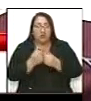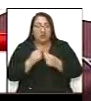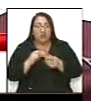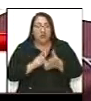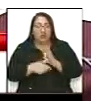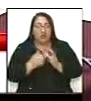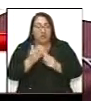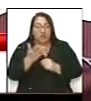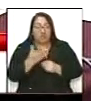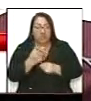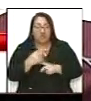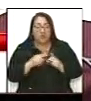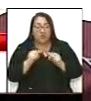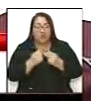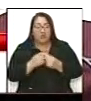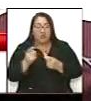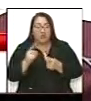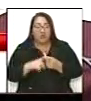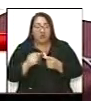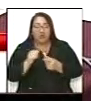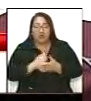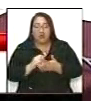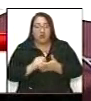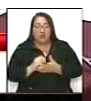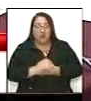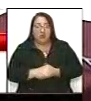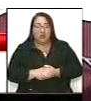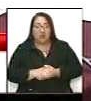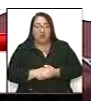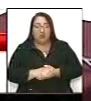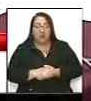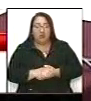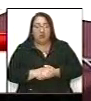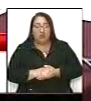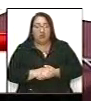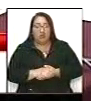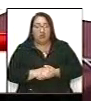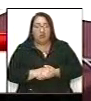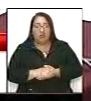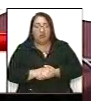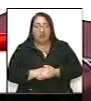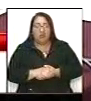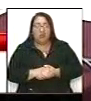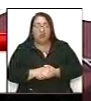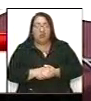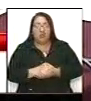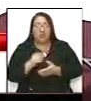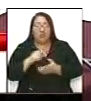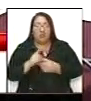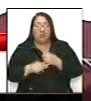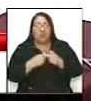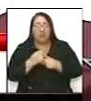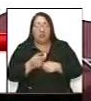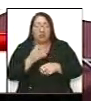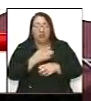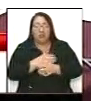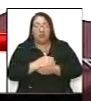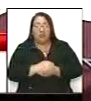exija esa militancia, pero el partido todavía no tenga inscripción. El partido también debe tener una inscripción mínima de 1 año